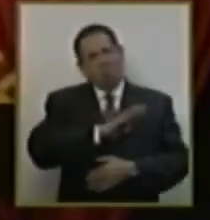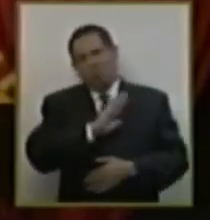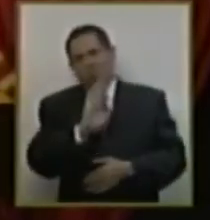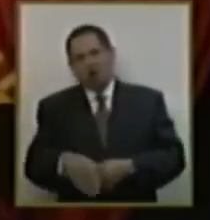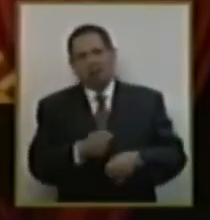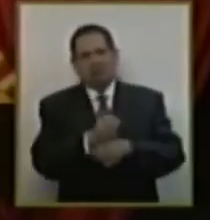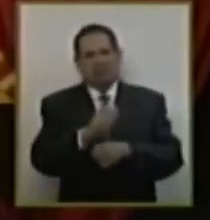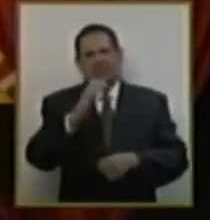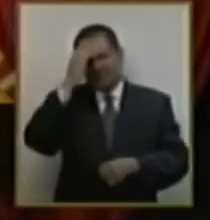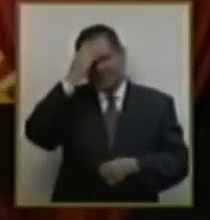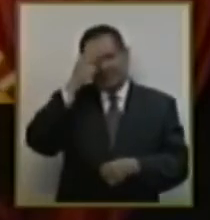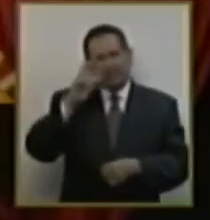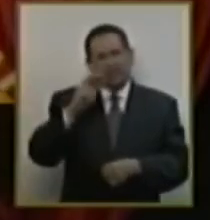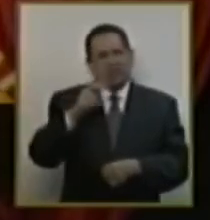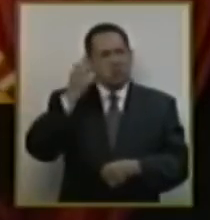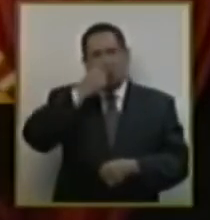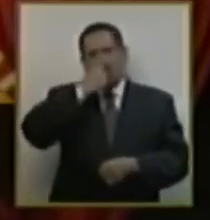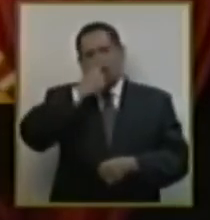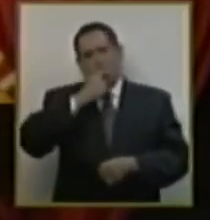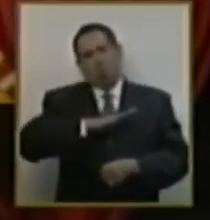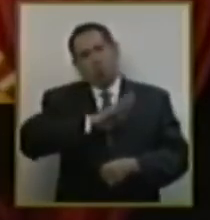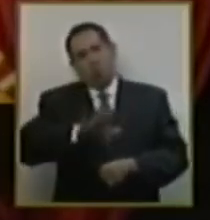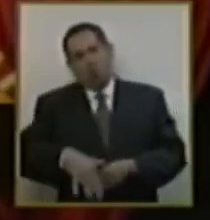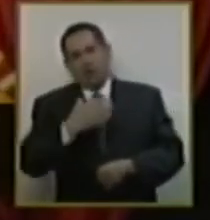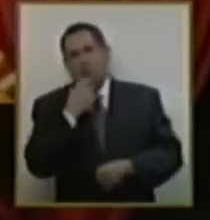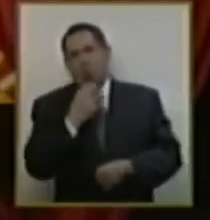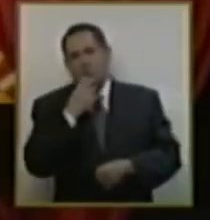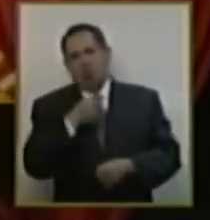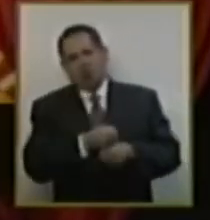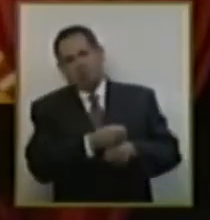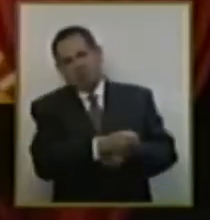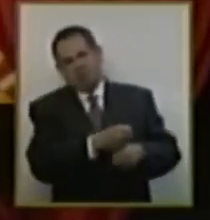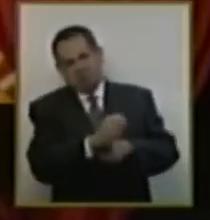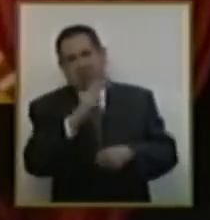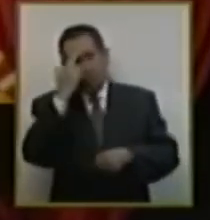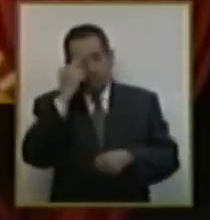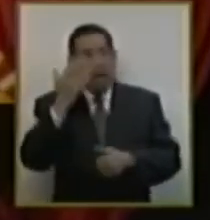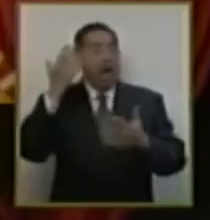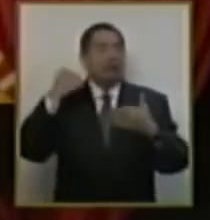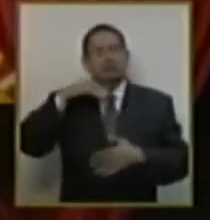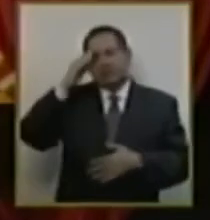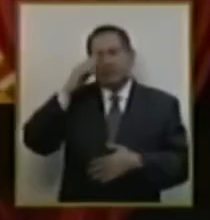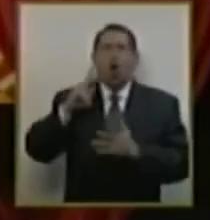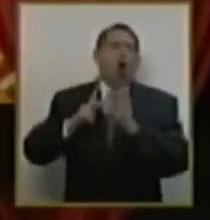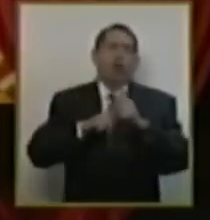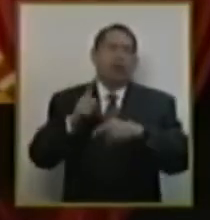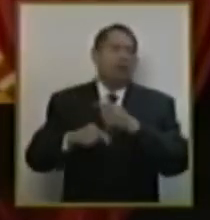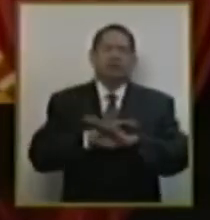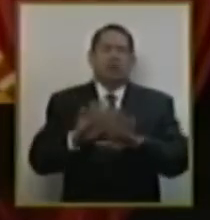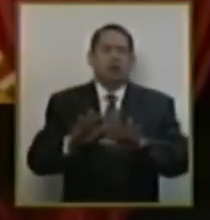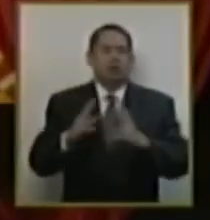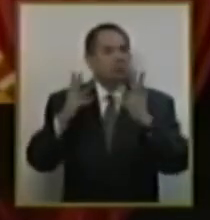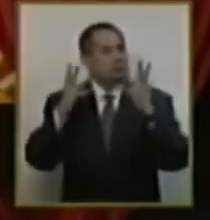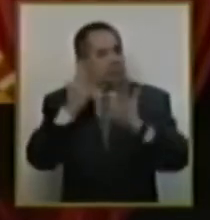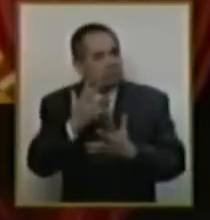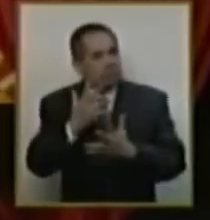el Holocausto. Un suceso atroz que pensábamos que no volvería a ocurrir, pero que hoy se